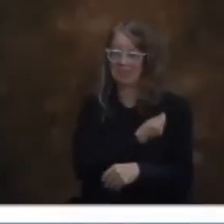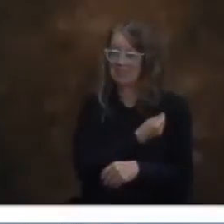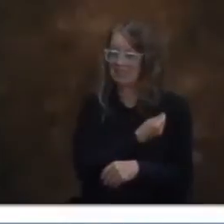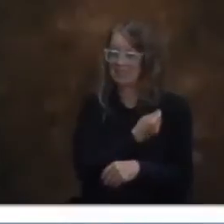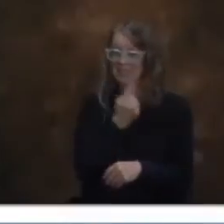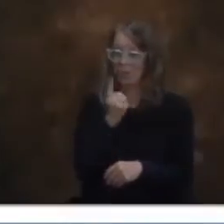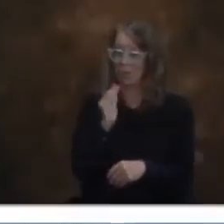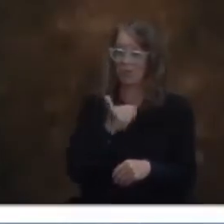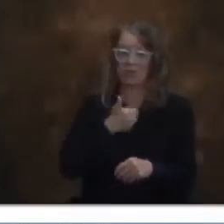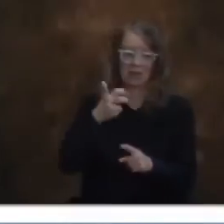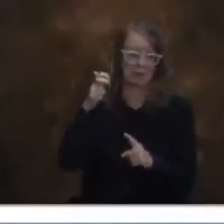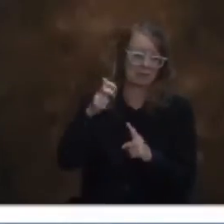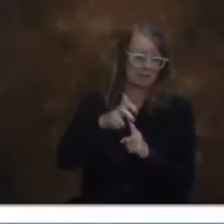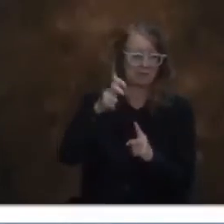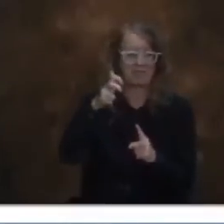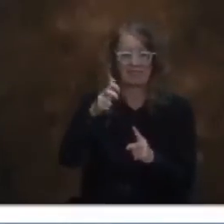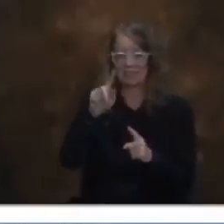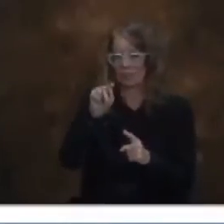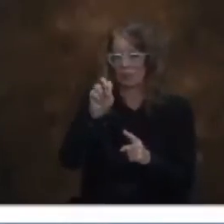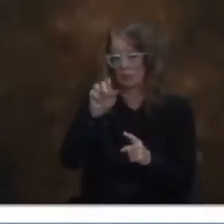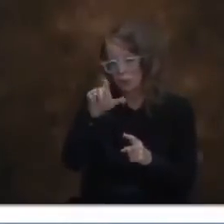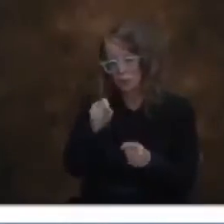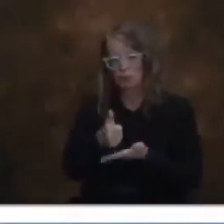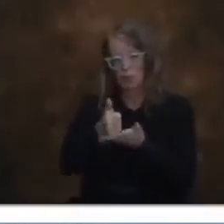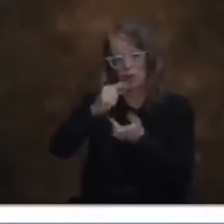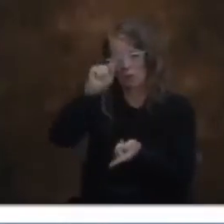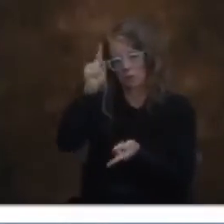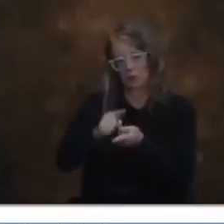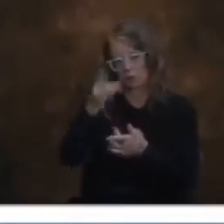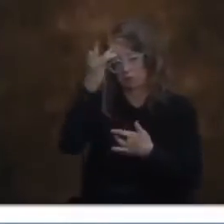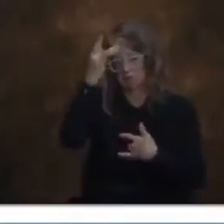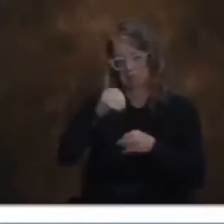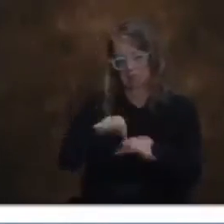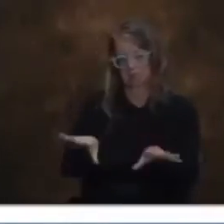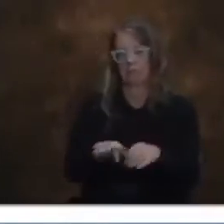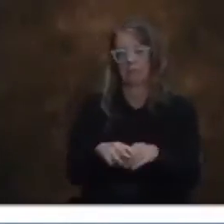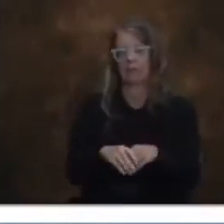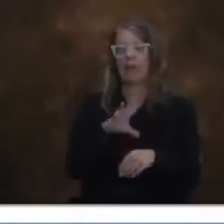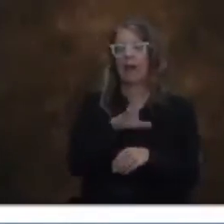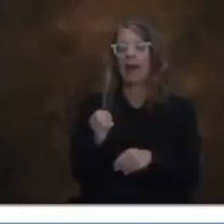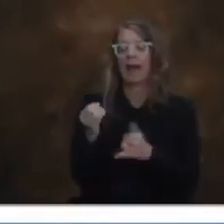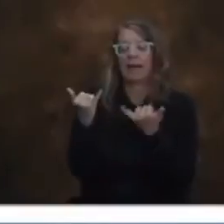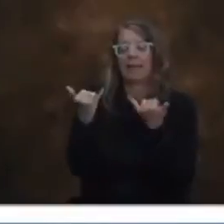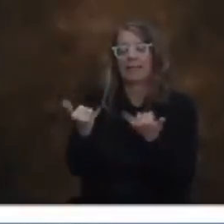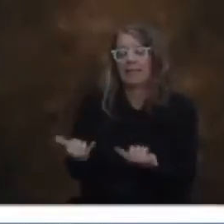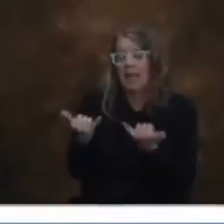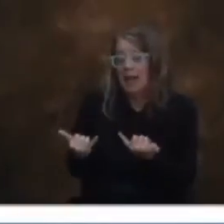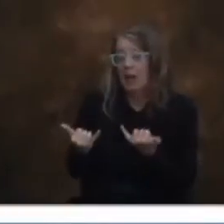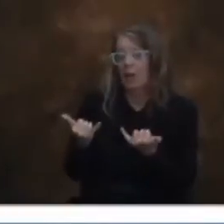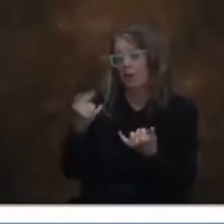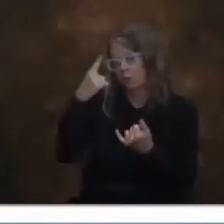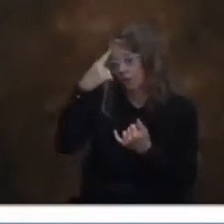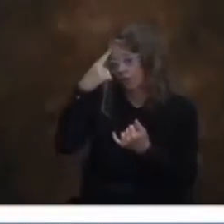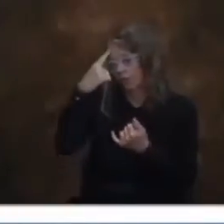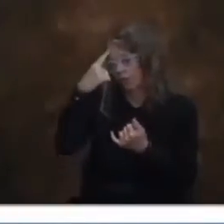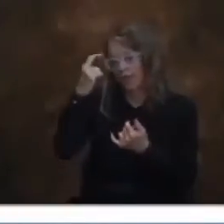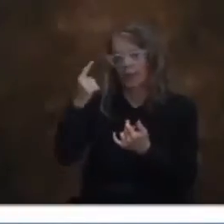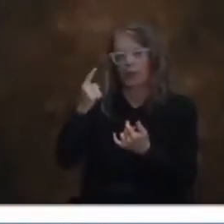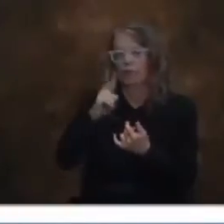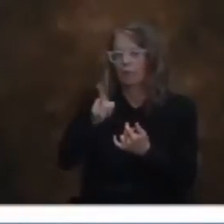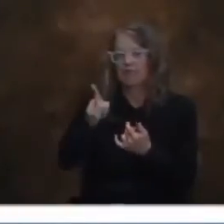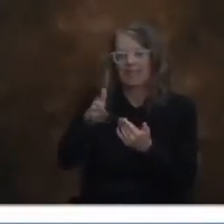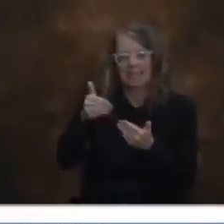es una de nuestras mejores herramientas en este momento de transmisión es tan altas necesitaremos las vacunas y otros enfoques en